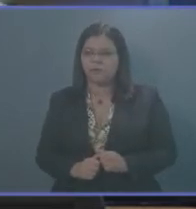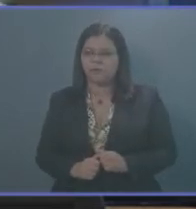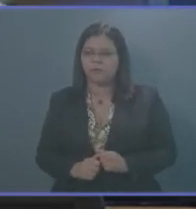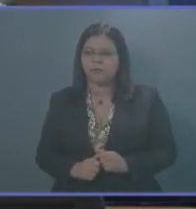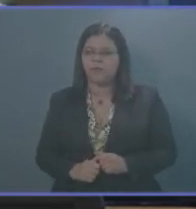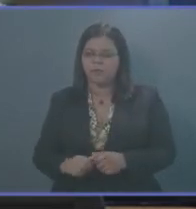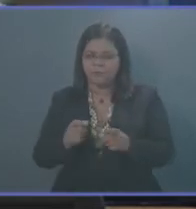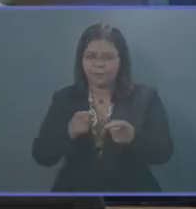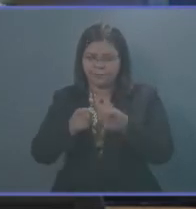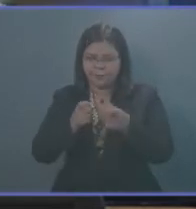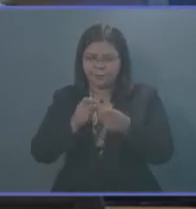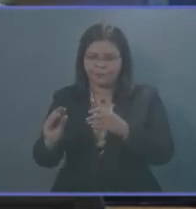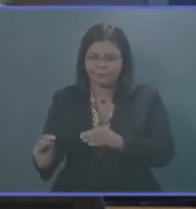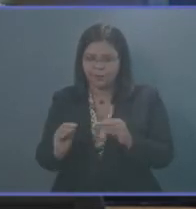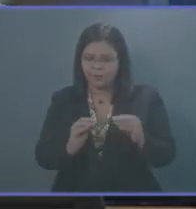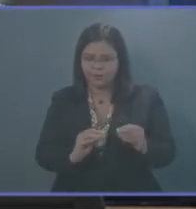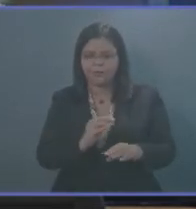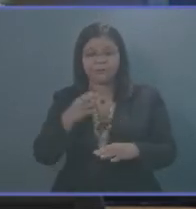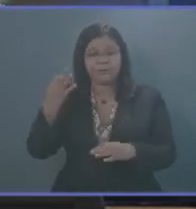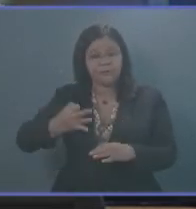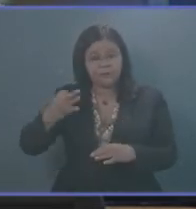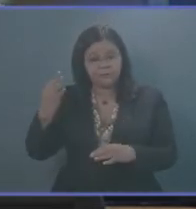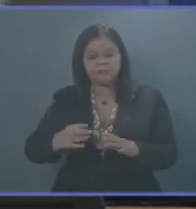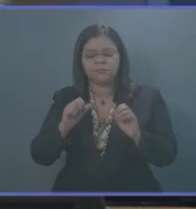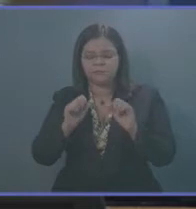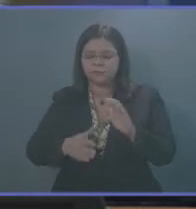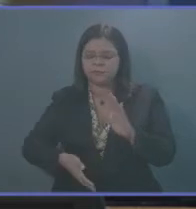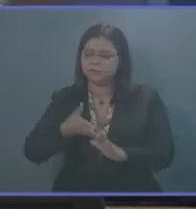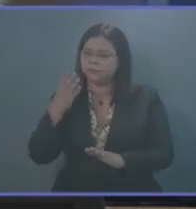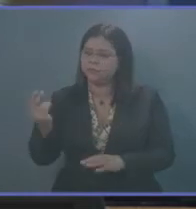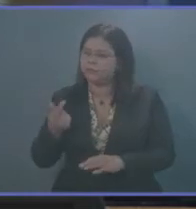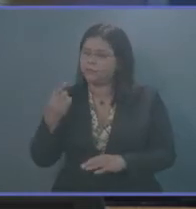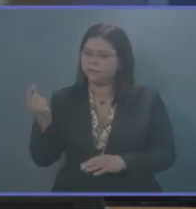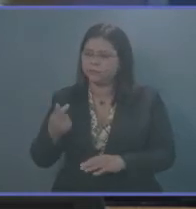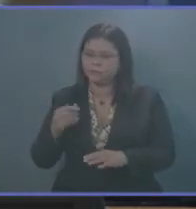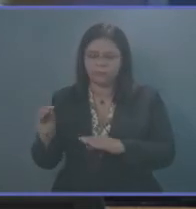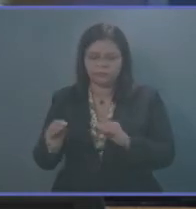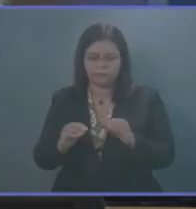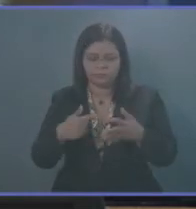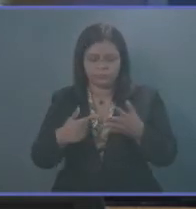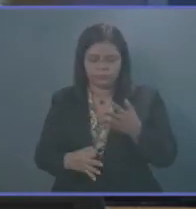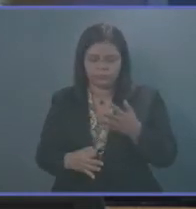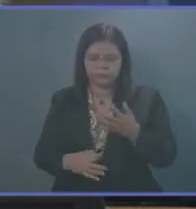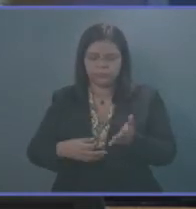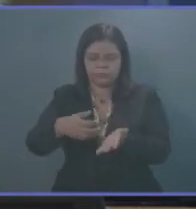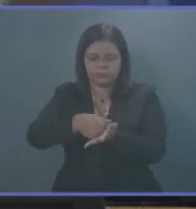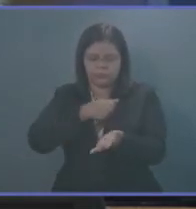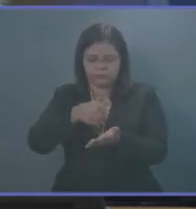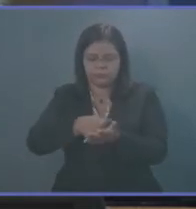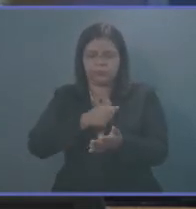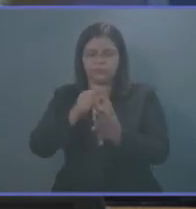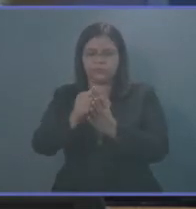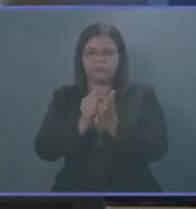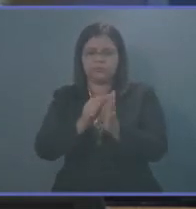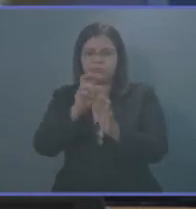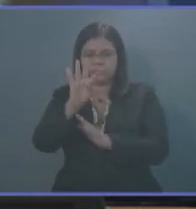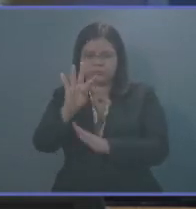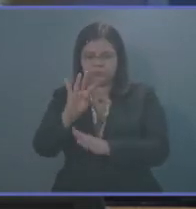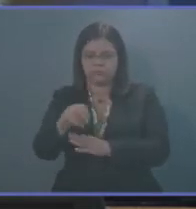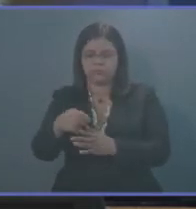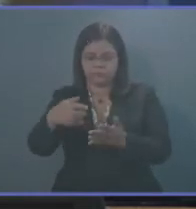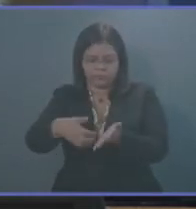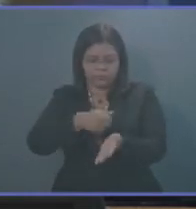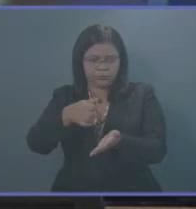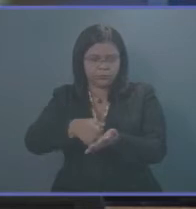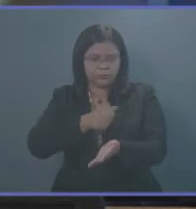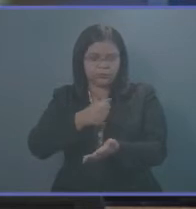las regulaciones complementarias que fueran necesarias para facilitar la aplicación de esta ley. Impuestos municipales, artículo 4. Son impuestos municipales